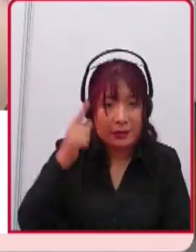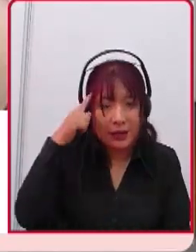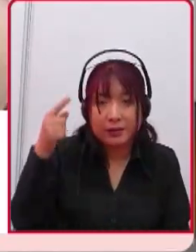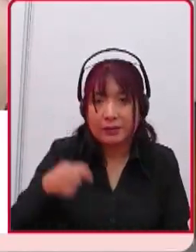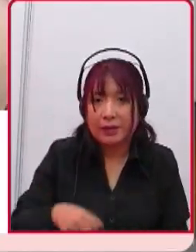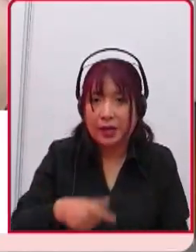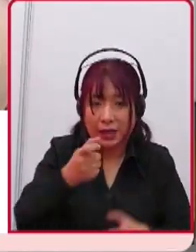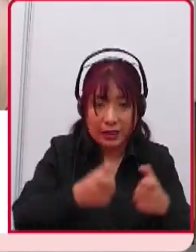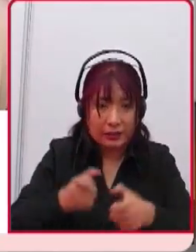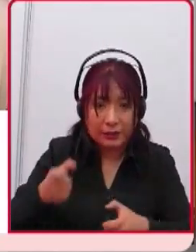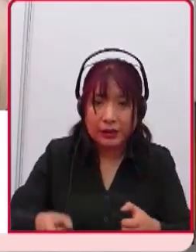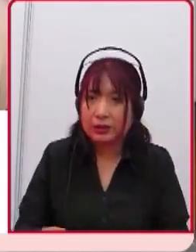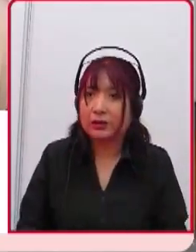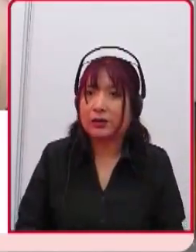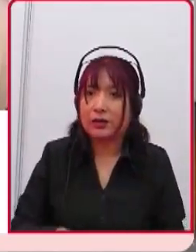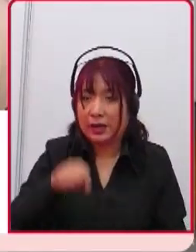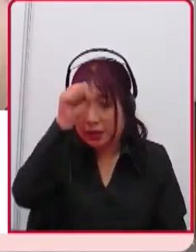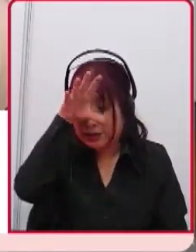Adelante, por favor.